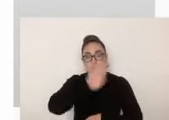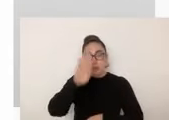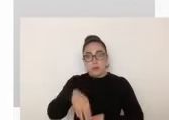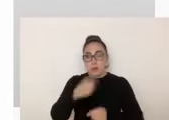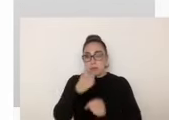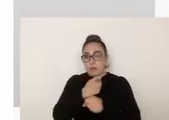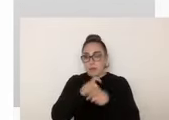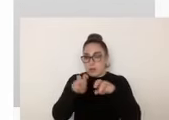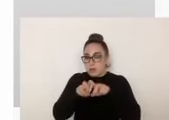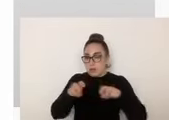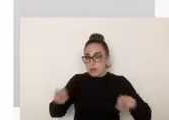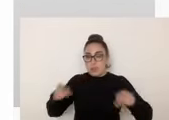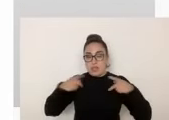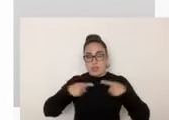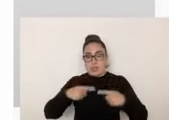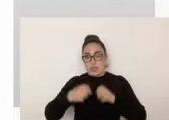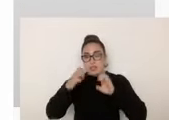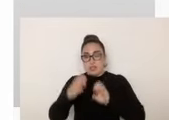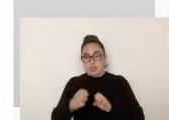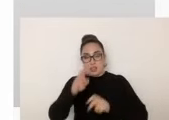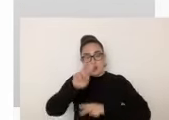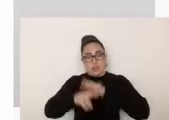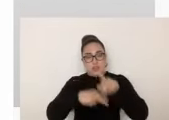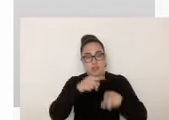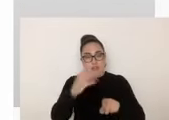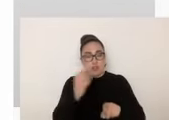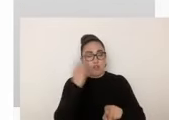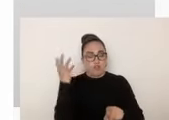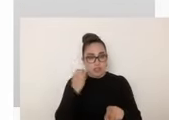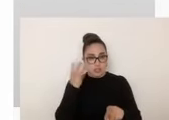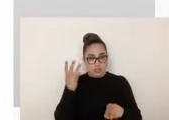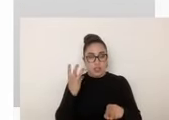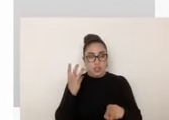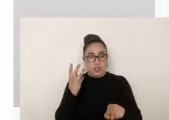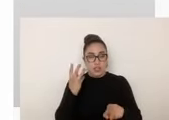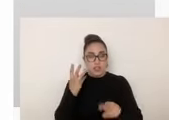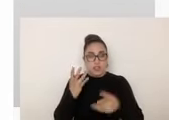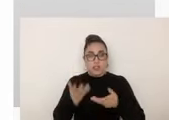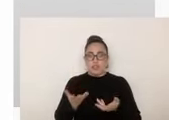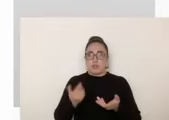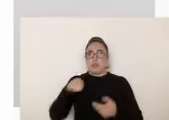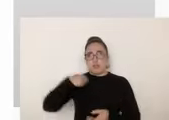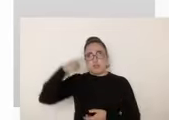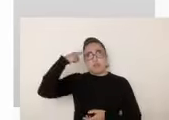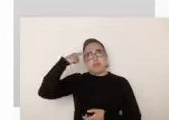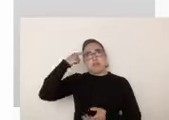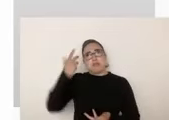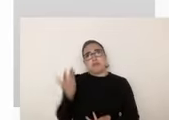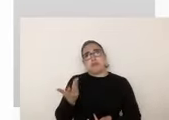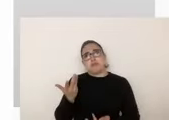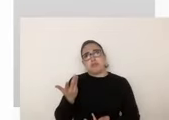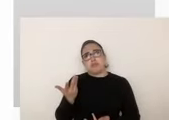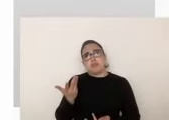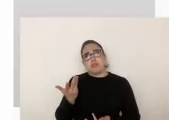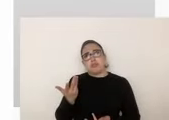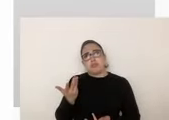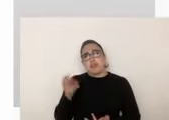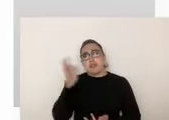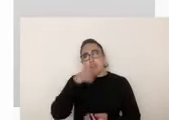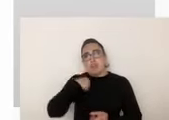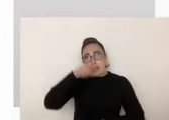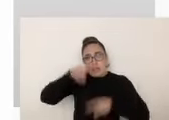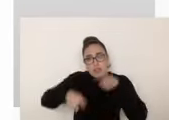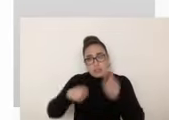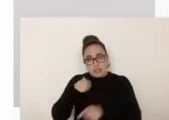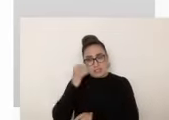de las personas que están asistiendo a tu conferencia. Y yo digo, bueno, el fin, quitarme el picor, justifica